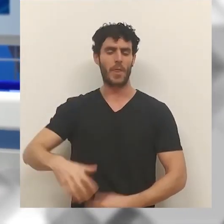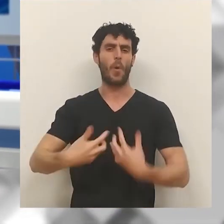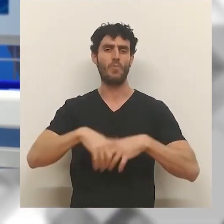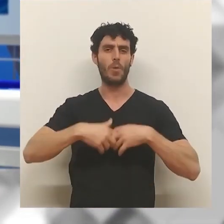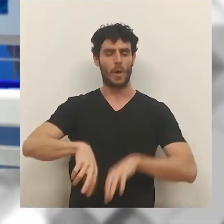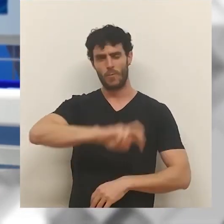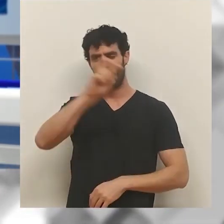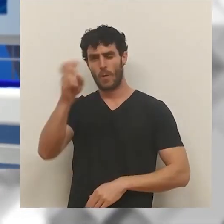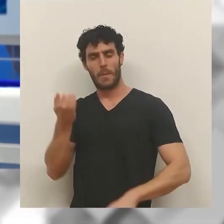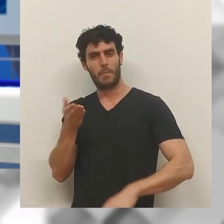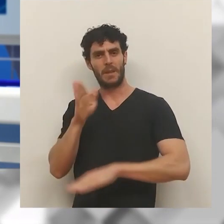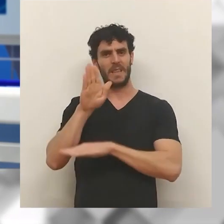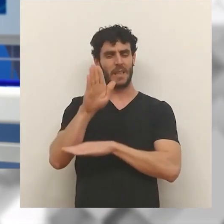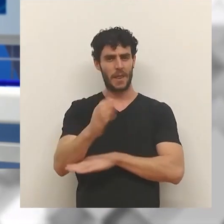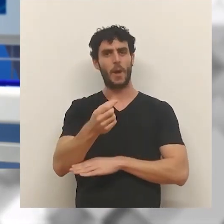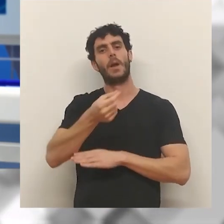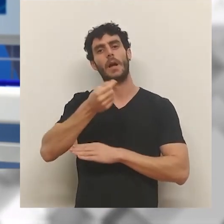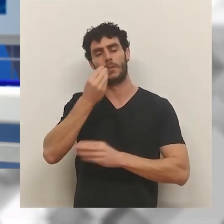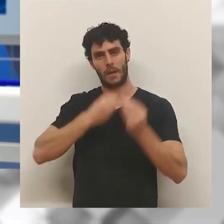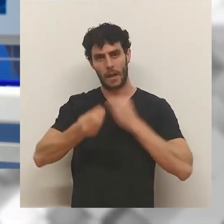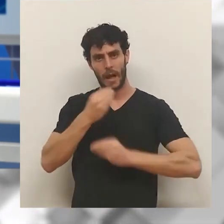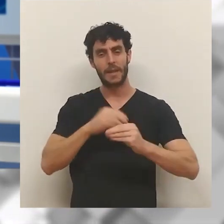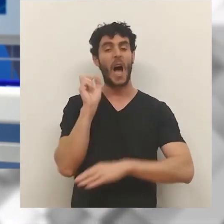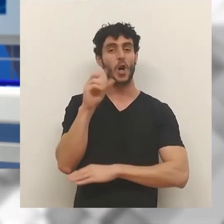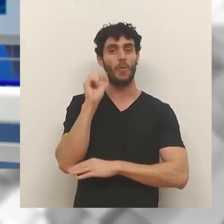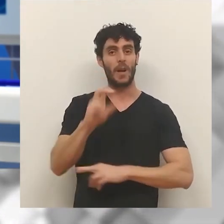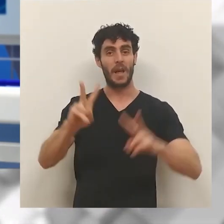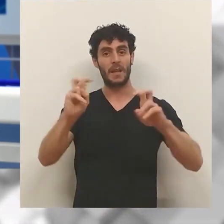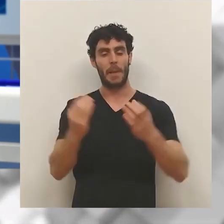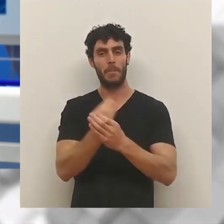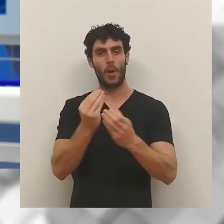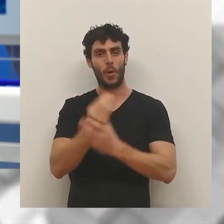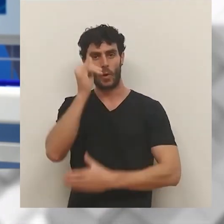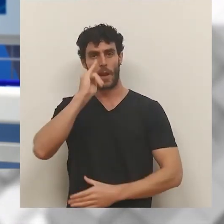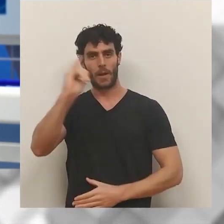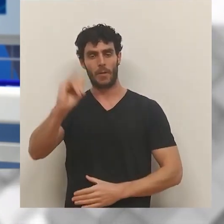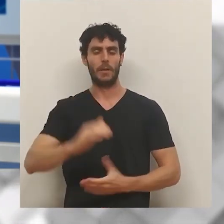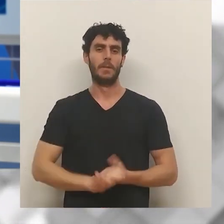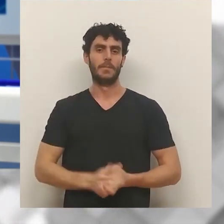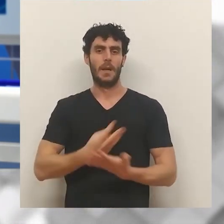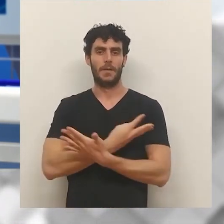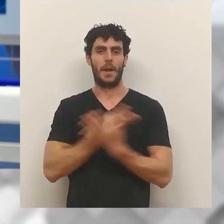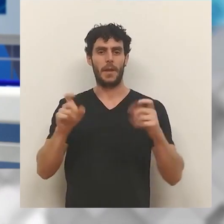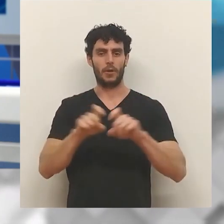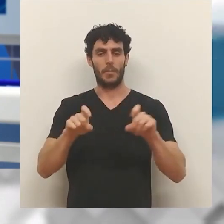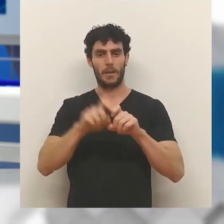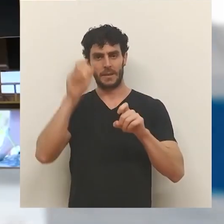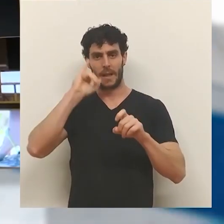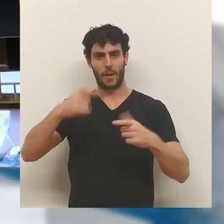cuadrados y un espacio multifuncional para desarrollar presentaciones, catas y conferencias sobre productos riojanos.